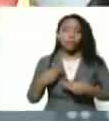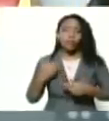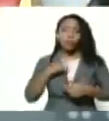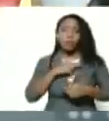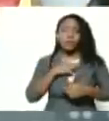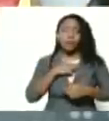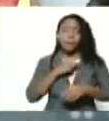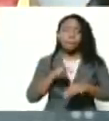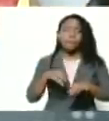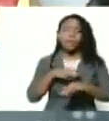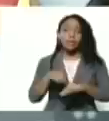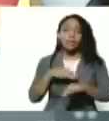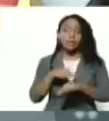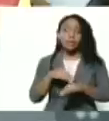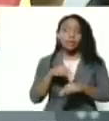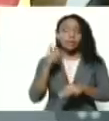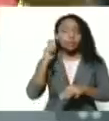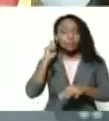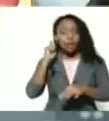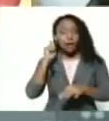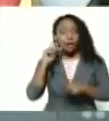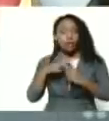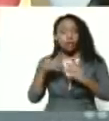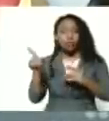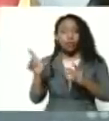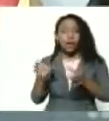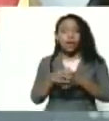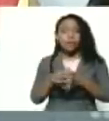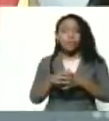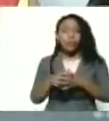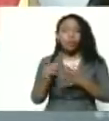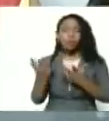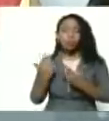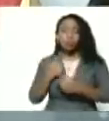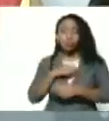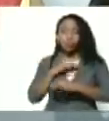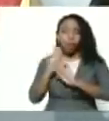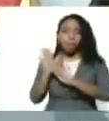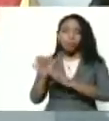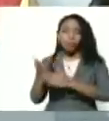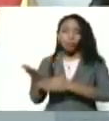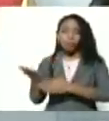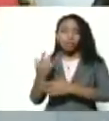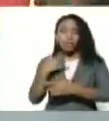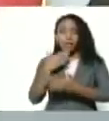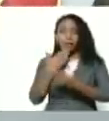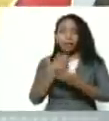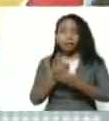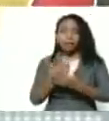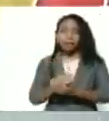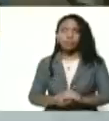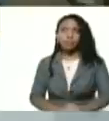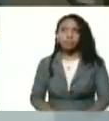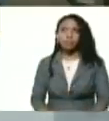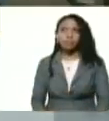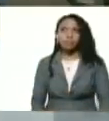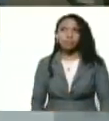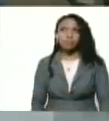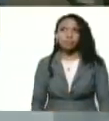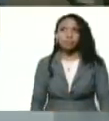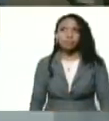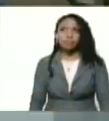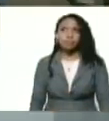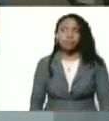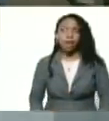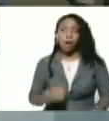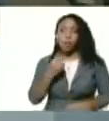nuestra ministra Caradolis Pérez y todo su equipo. Cuente con nosotros, camarada, y muchas gracias. Buenas